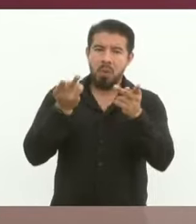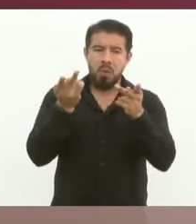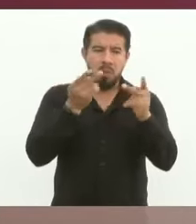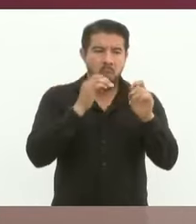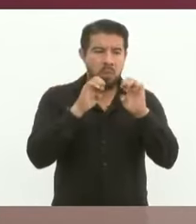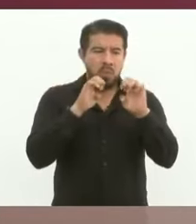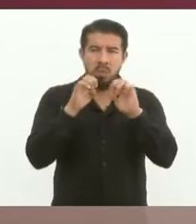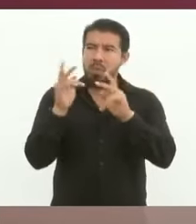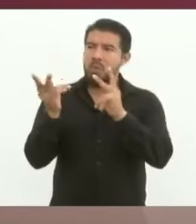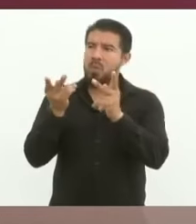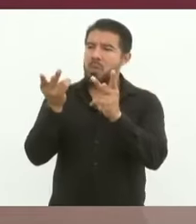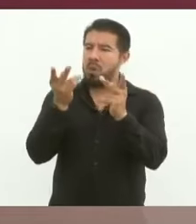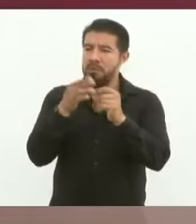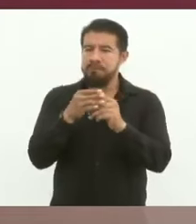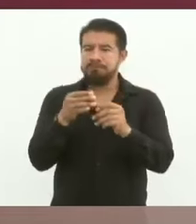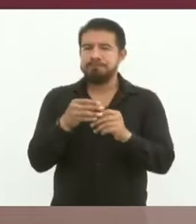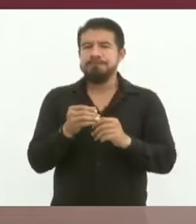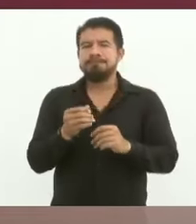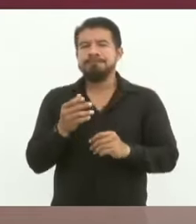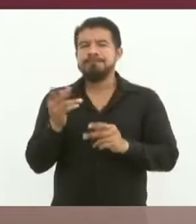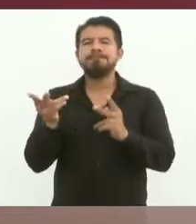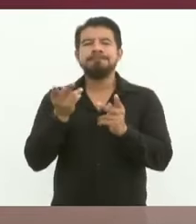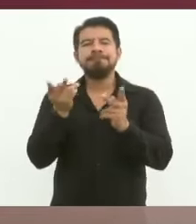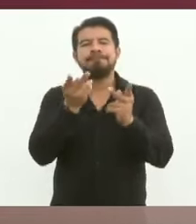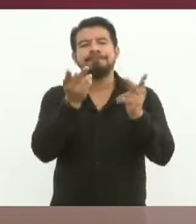no es para presumir,